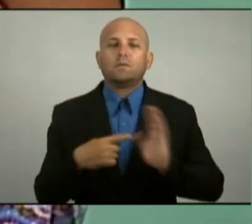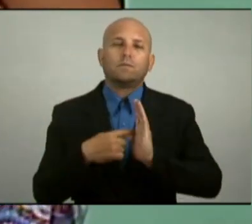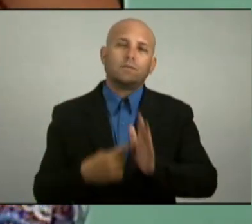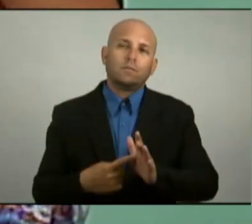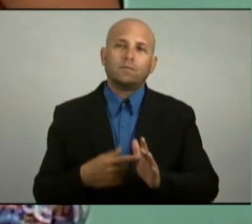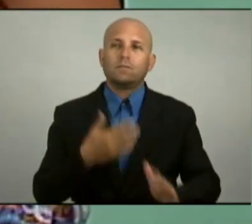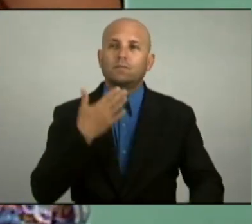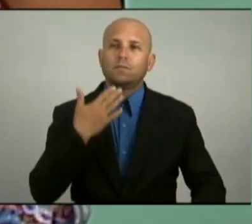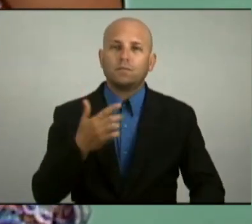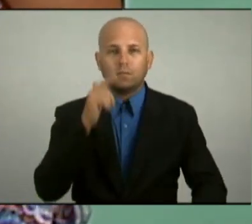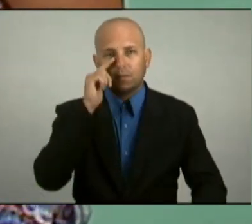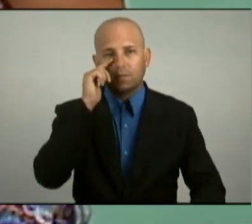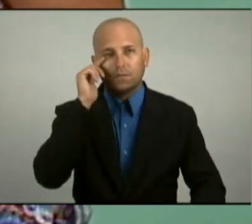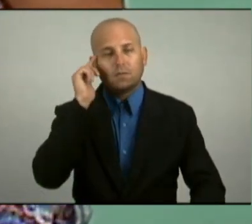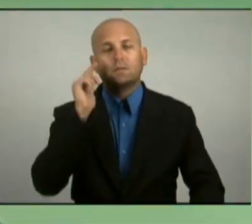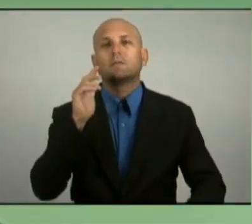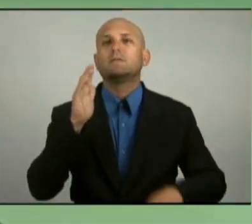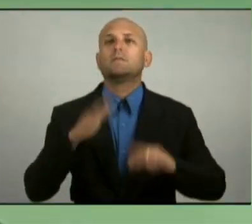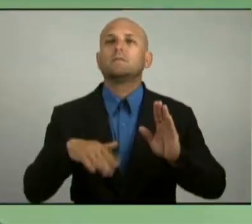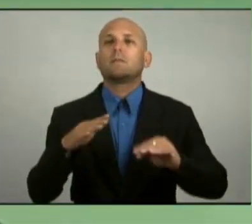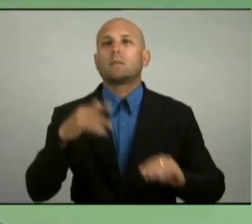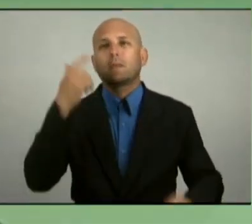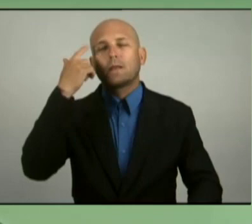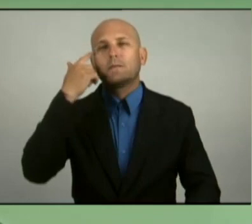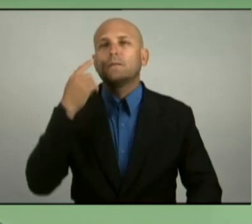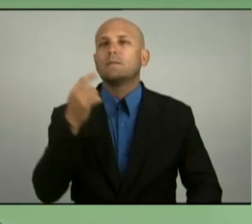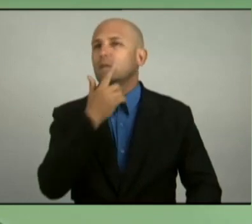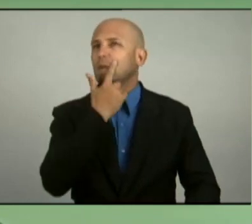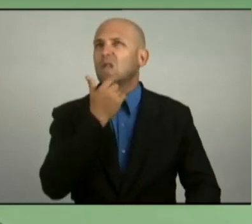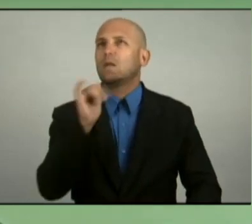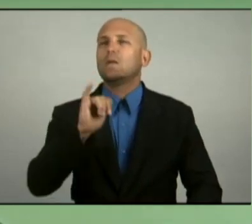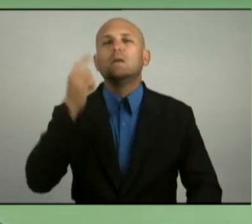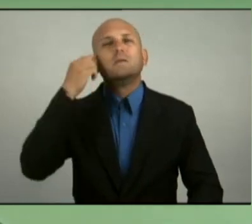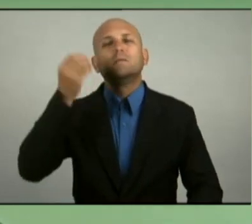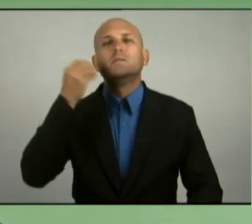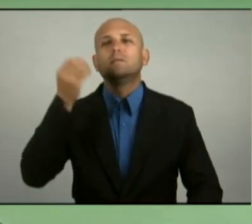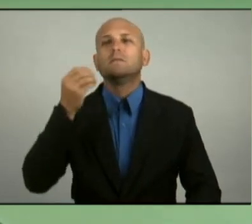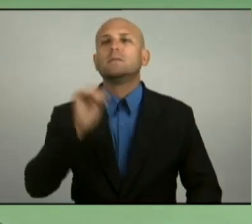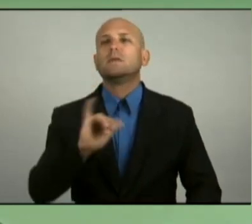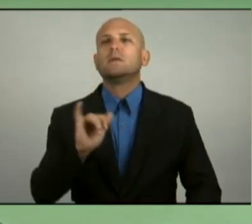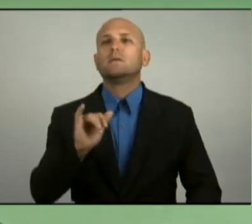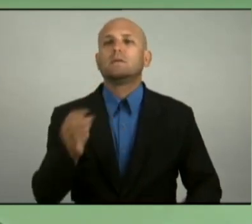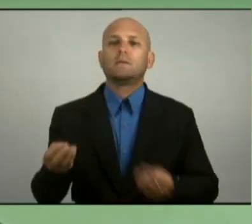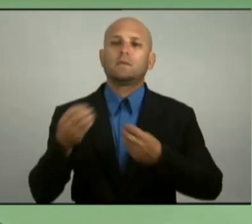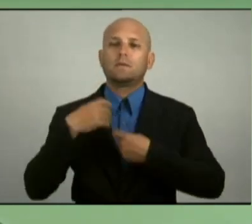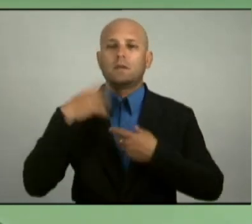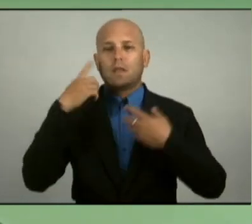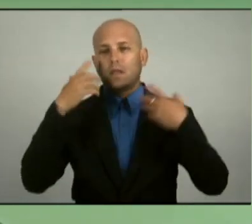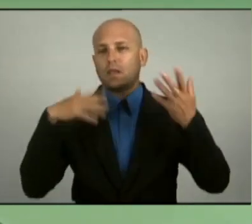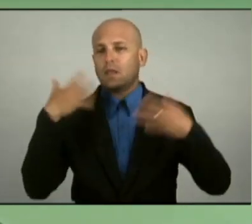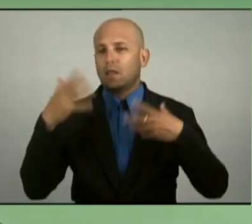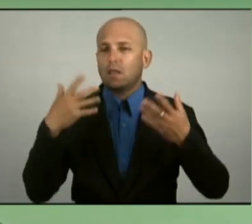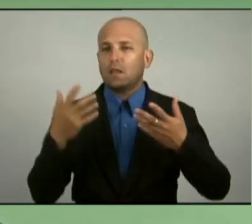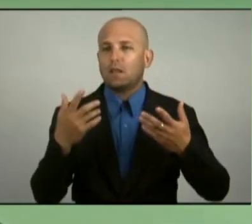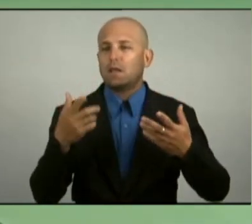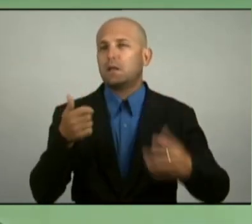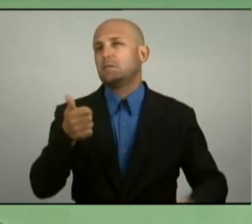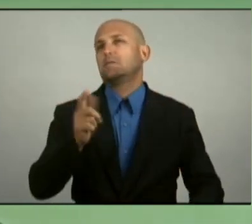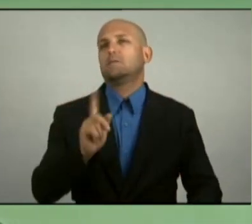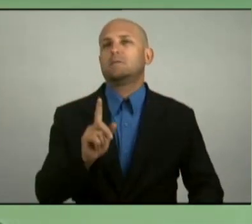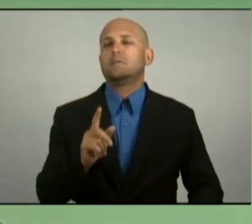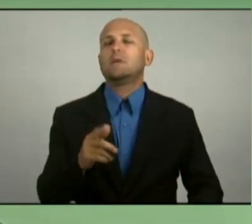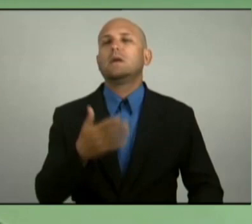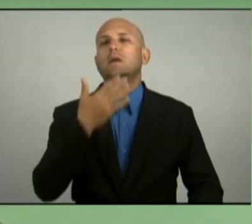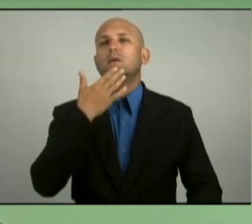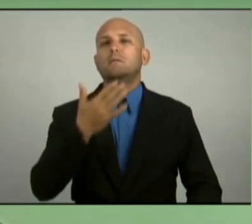cómo dejo de hacerlo los pensamientos a veces vienen parásitos vienen parásitos Pero bueno para a veces dominar los pensamiento los ejercicios de